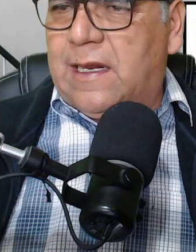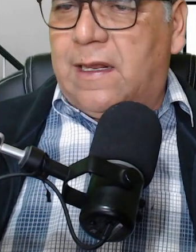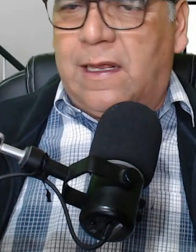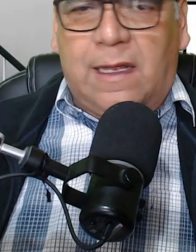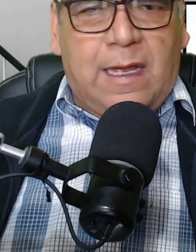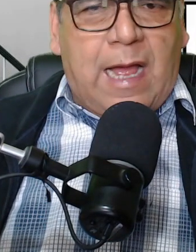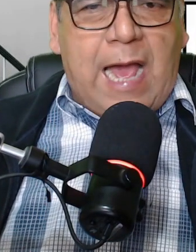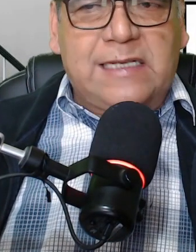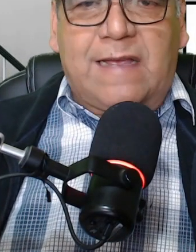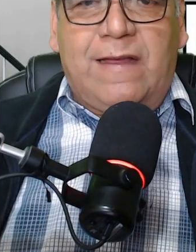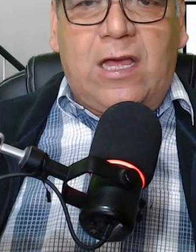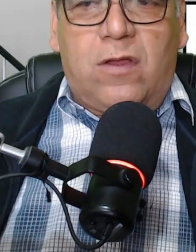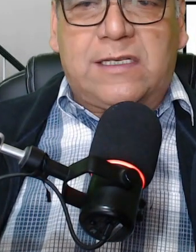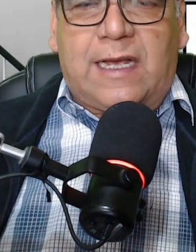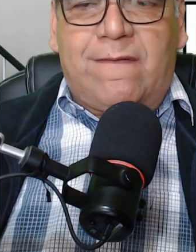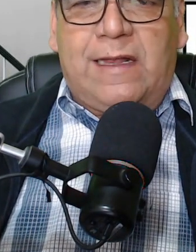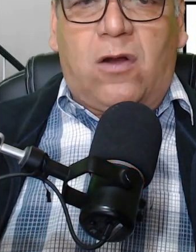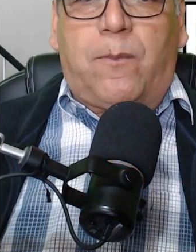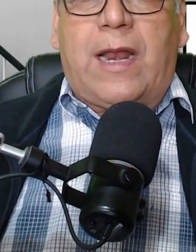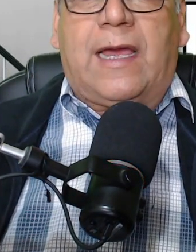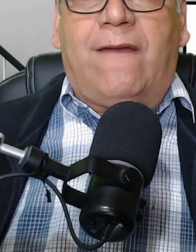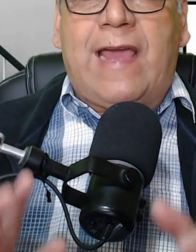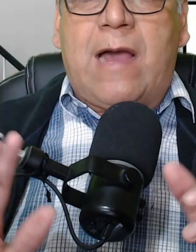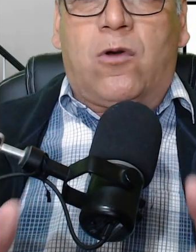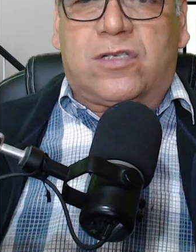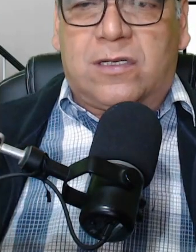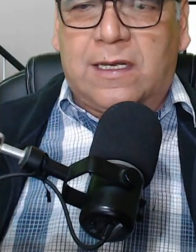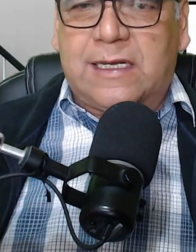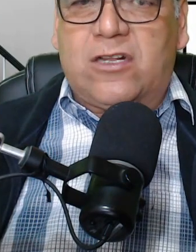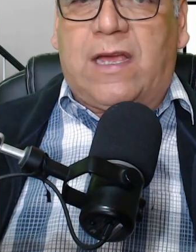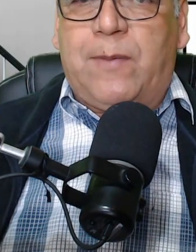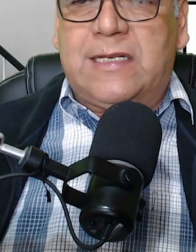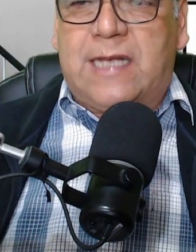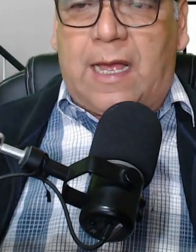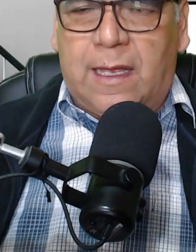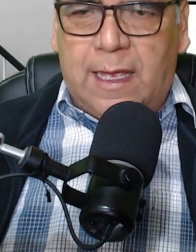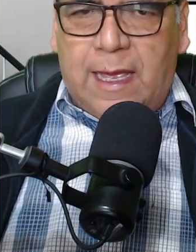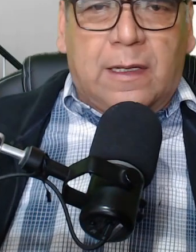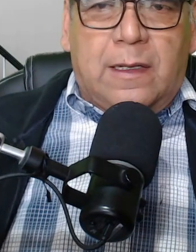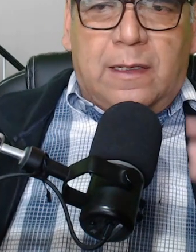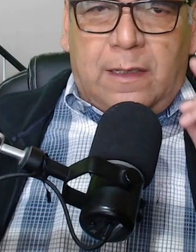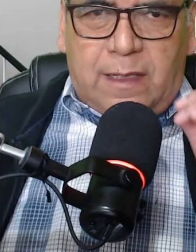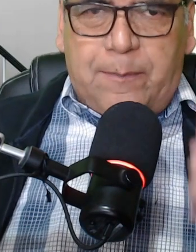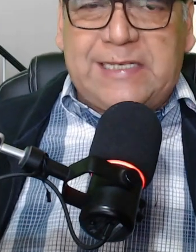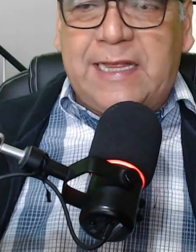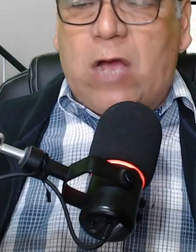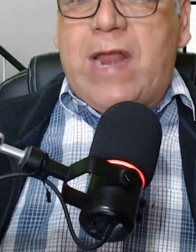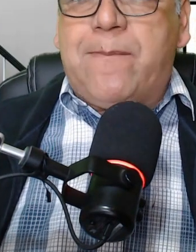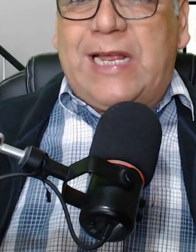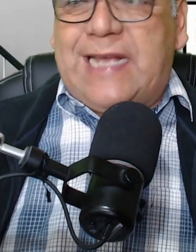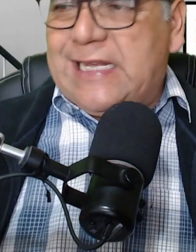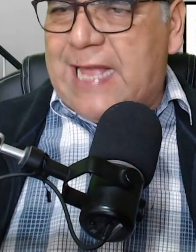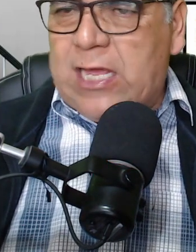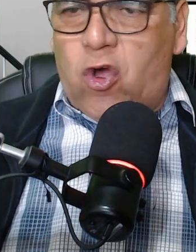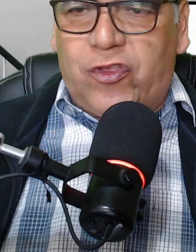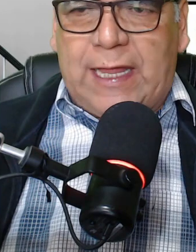ir a este video de este cabildero para que veamos qué es lo que piensa. Representa una